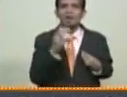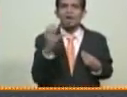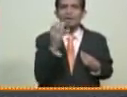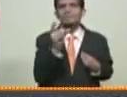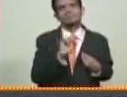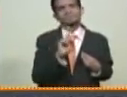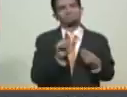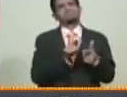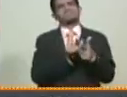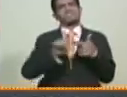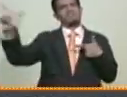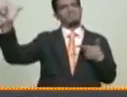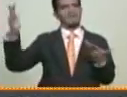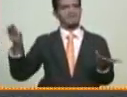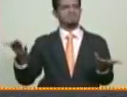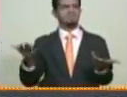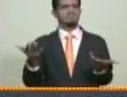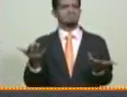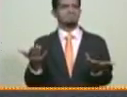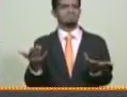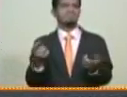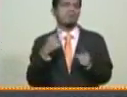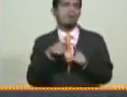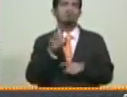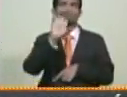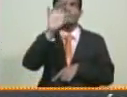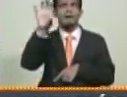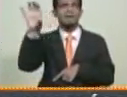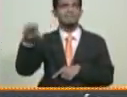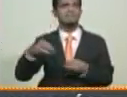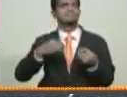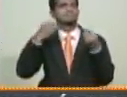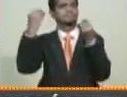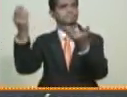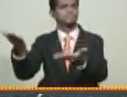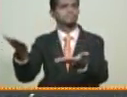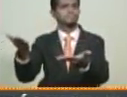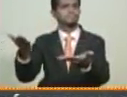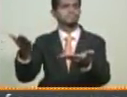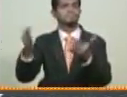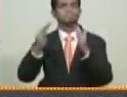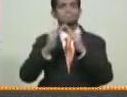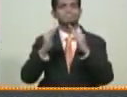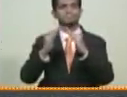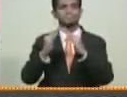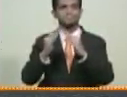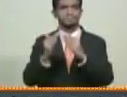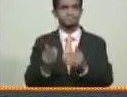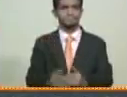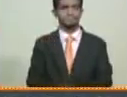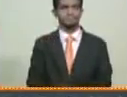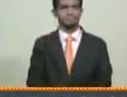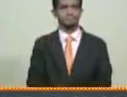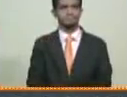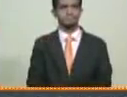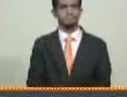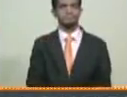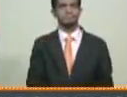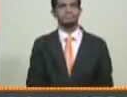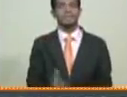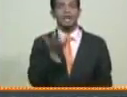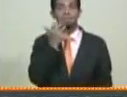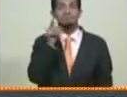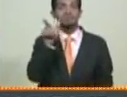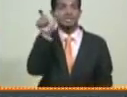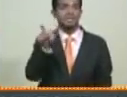Colombia. Seguramente alguno de estos países lo va a coger como huésped de honor por ser Premio Nobel de la